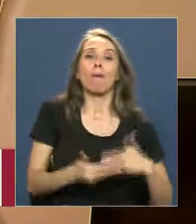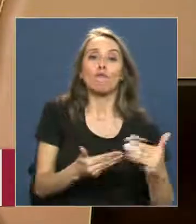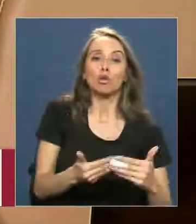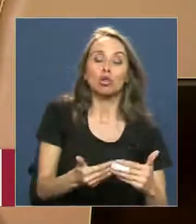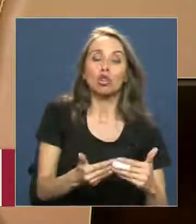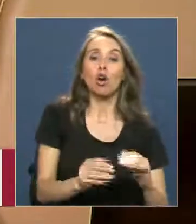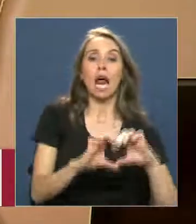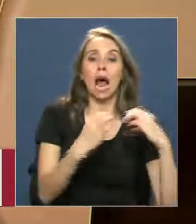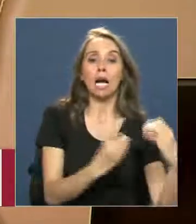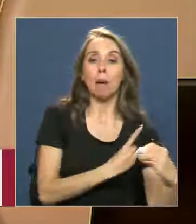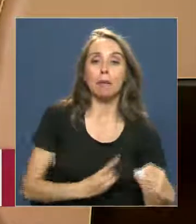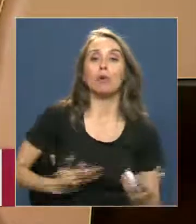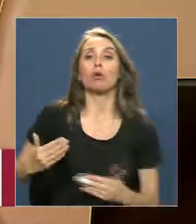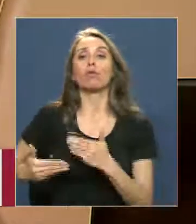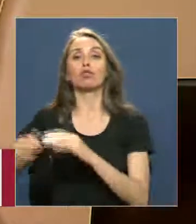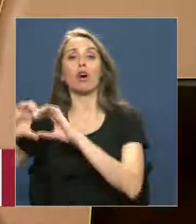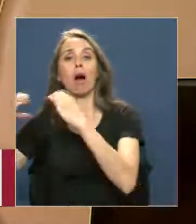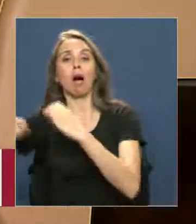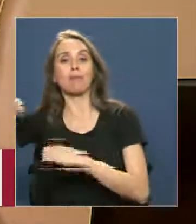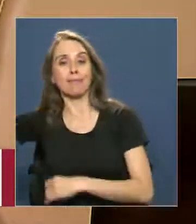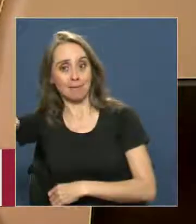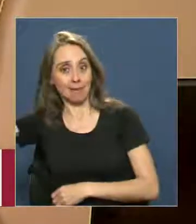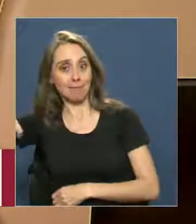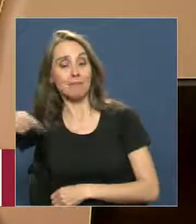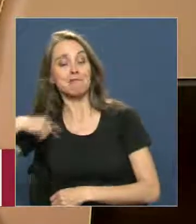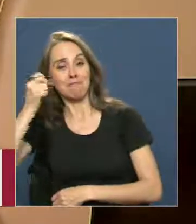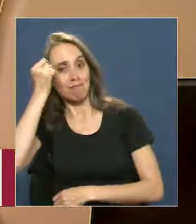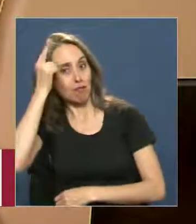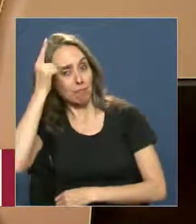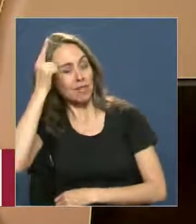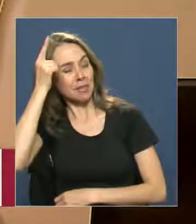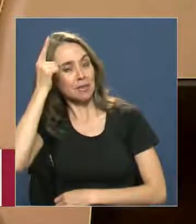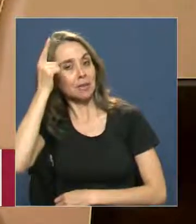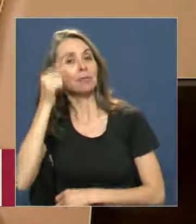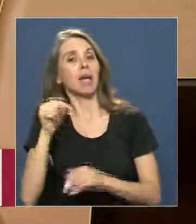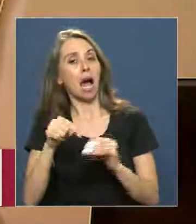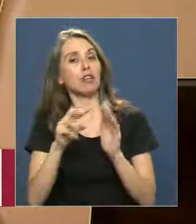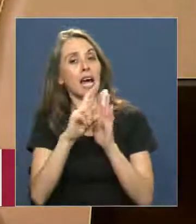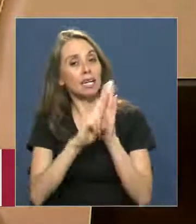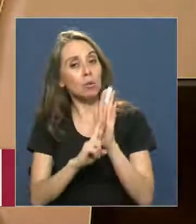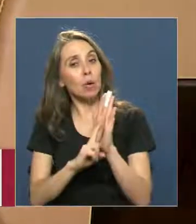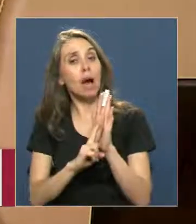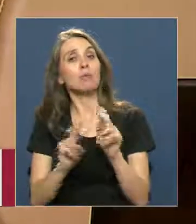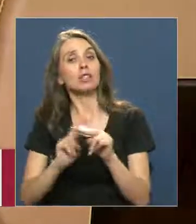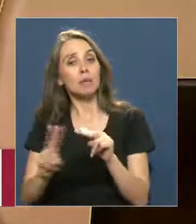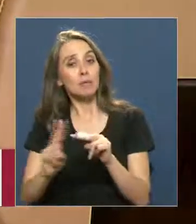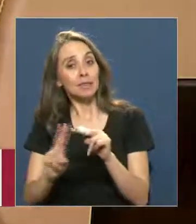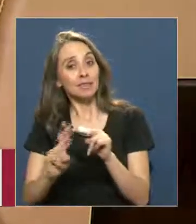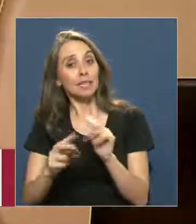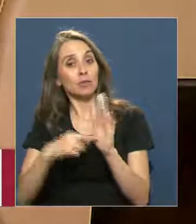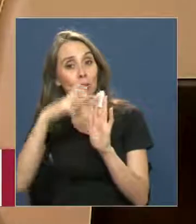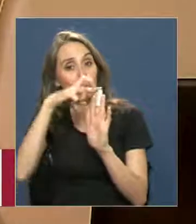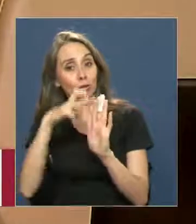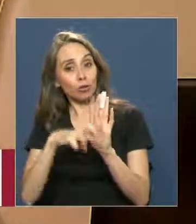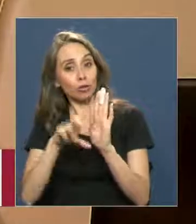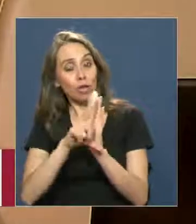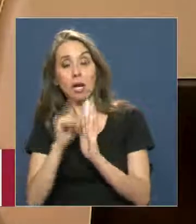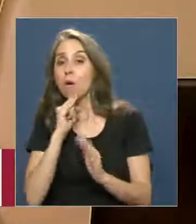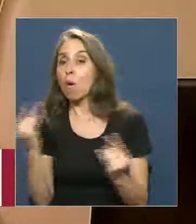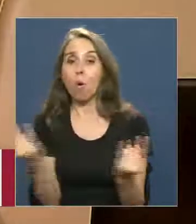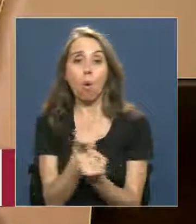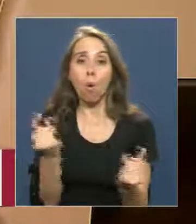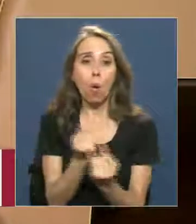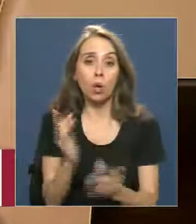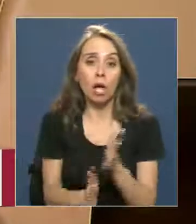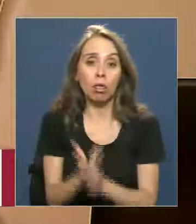Y por eso yo entiendo, presidenta, que estemos regulando o legislando, mejor dicho, en forma urgente y